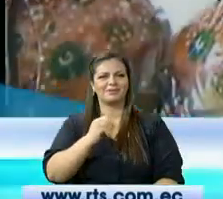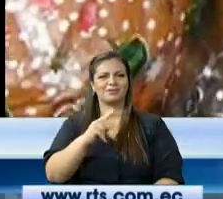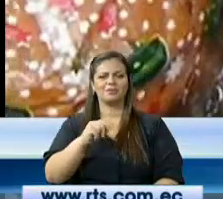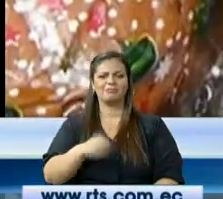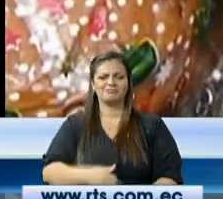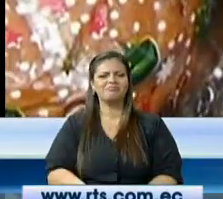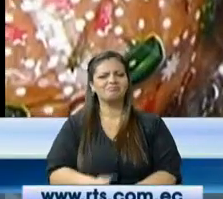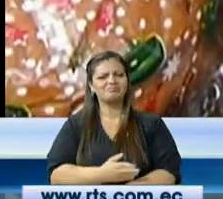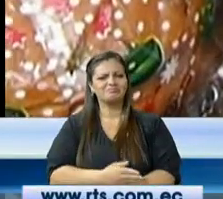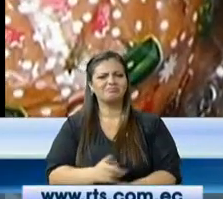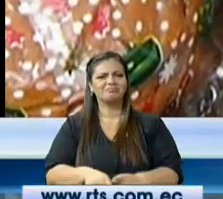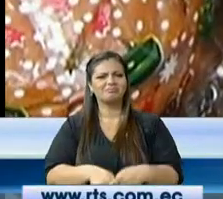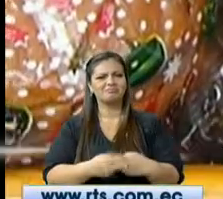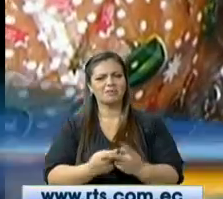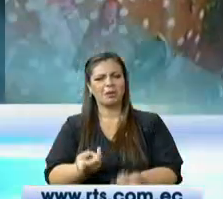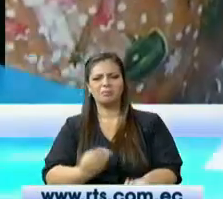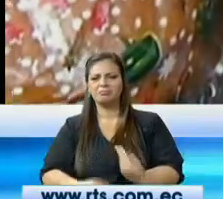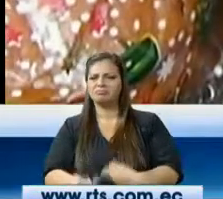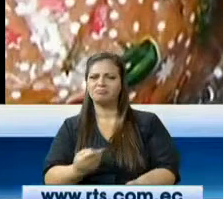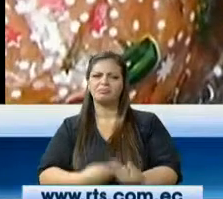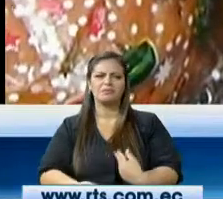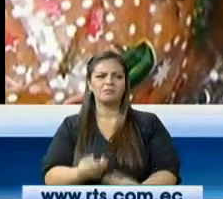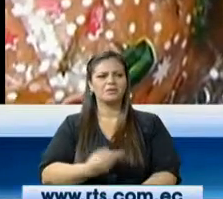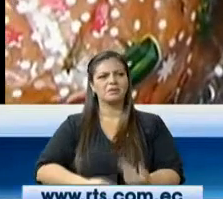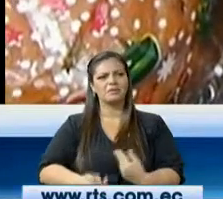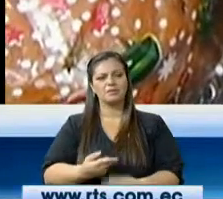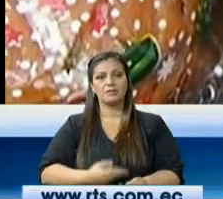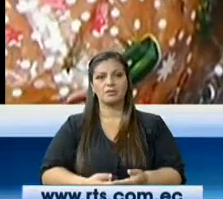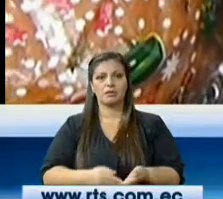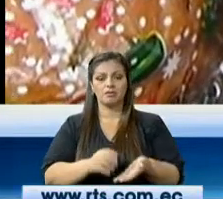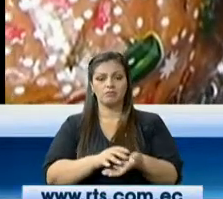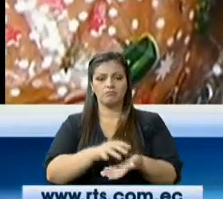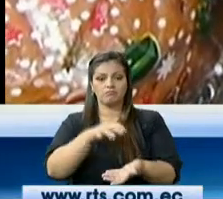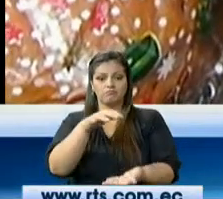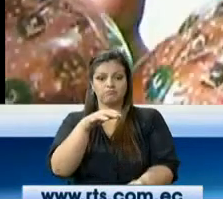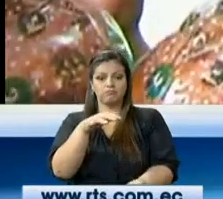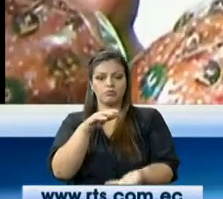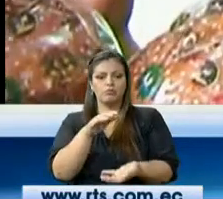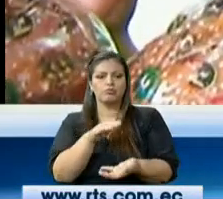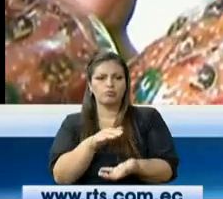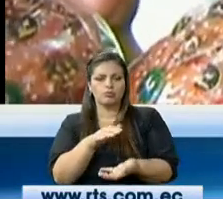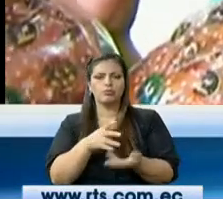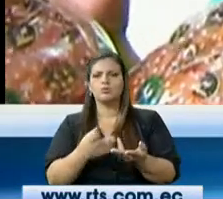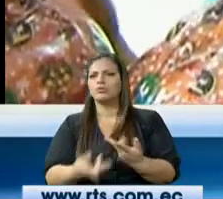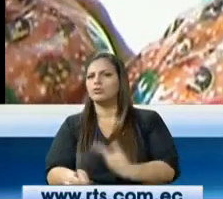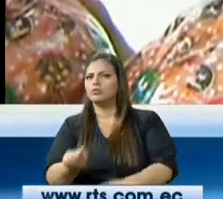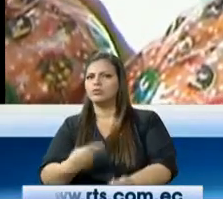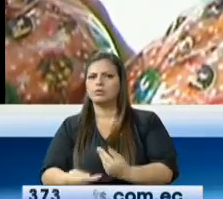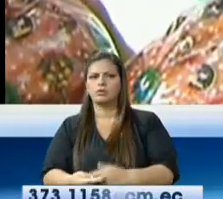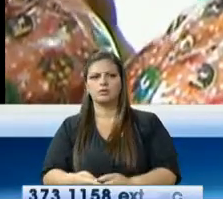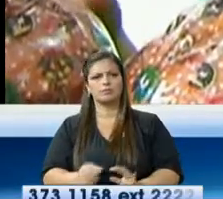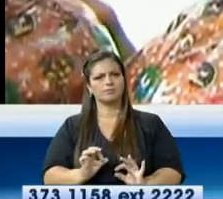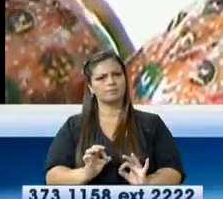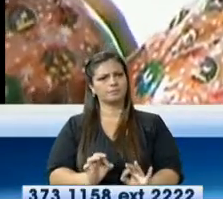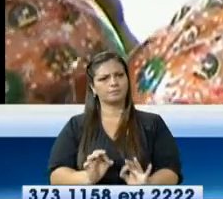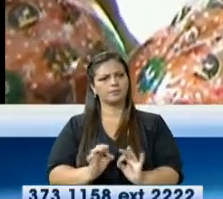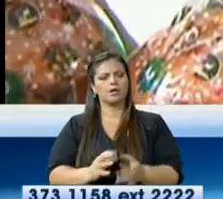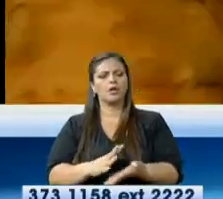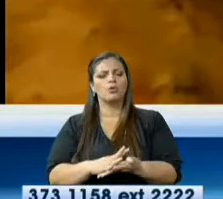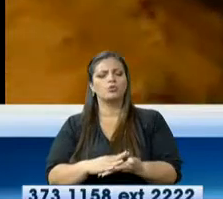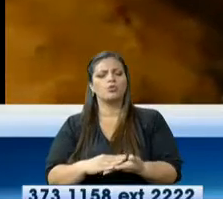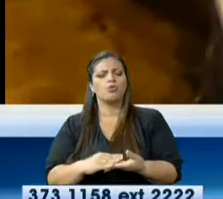poco más. Por el momento está saliendo el mediano y el grande. Quieren que sea un pan fresco y